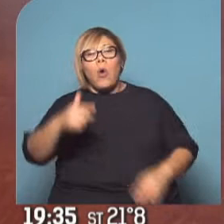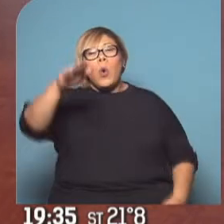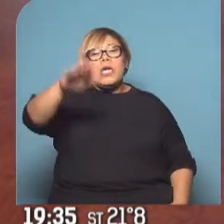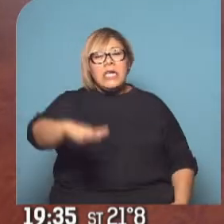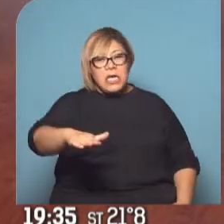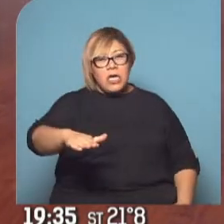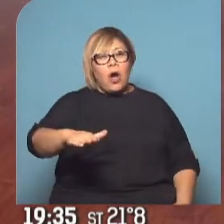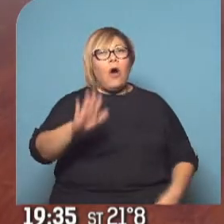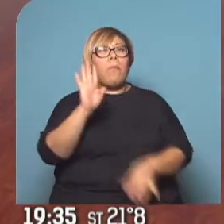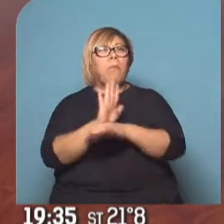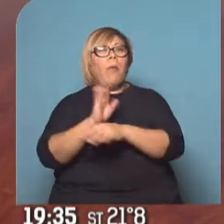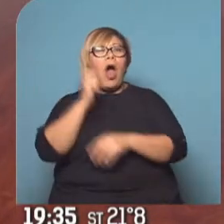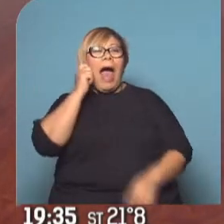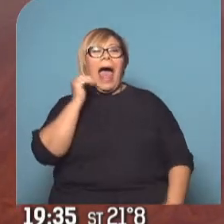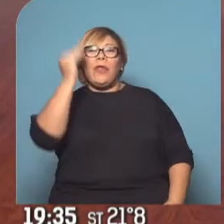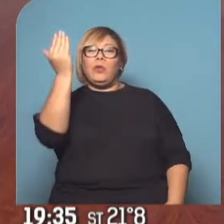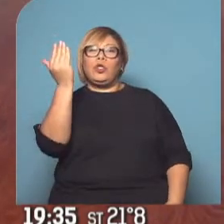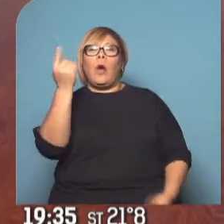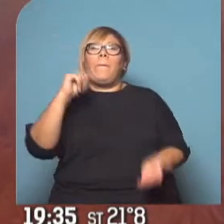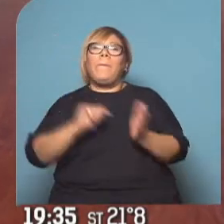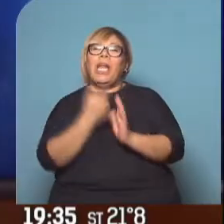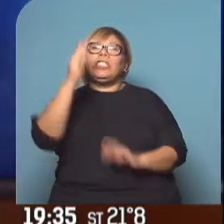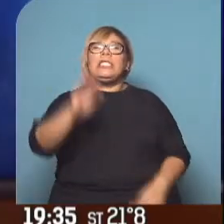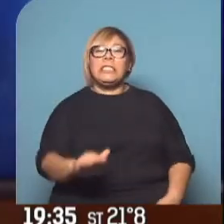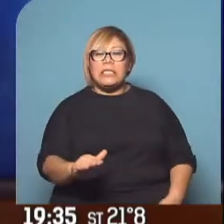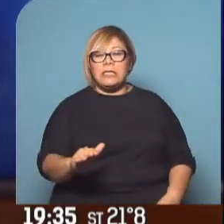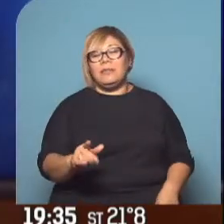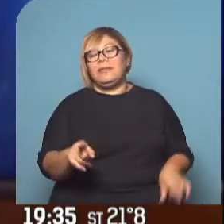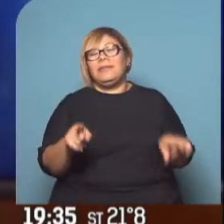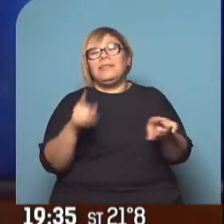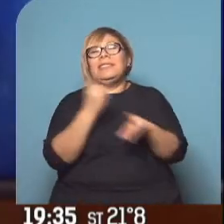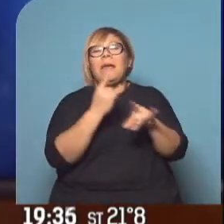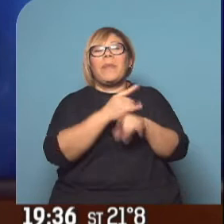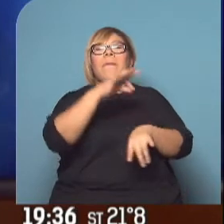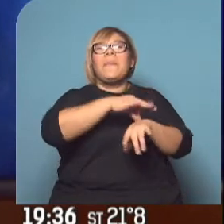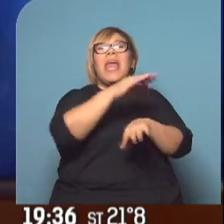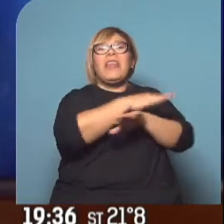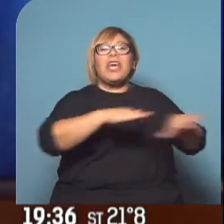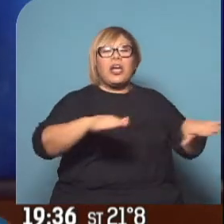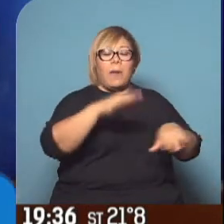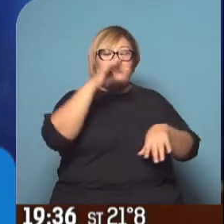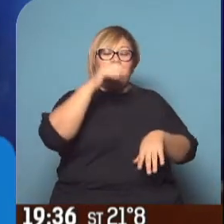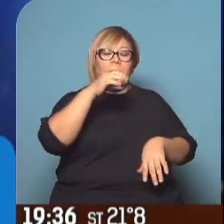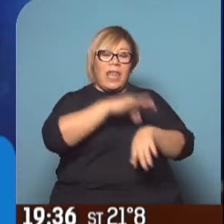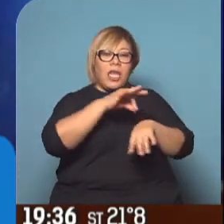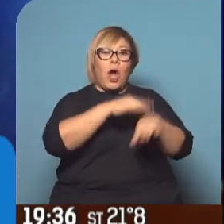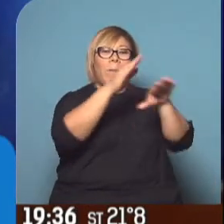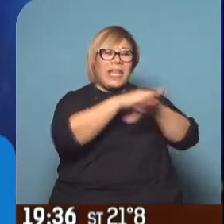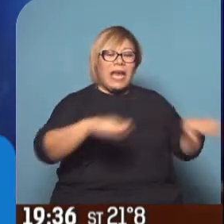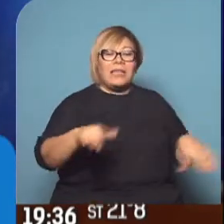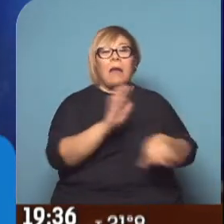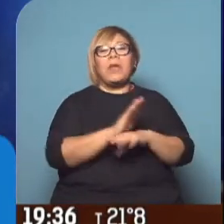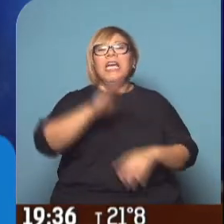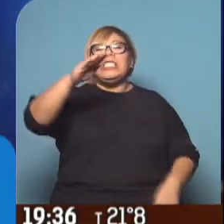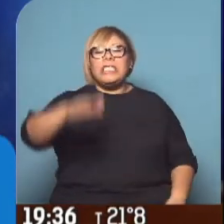adulto en chiquito. Esto lo dicen muy habitual, es el aforismo de los pediatras, por ejemplo. Sí. Un chico no es un adulto en chiquito, sino